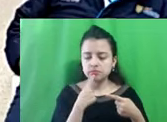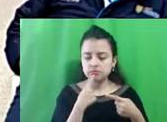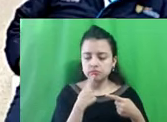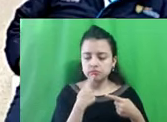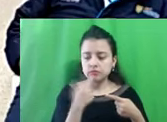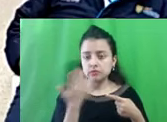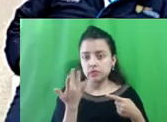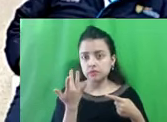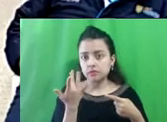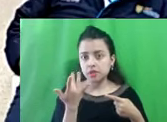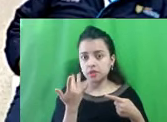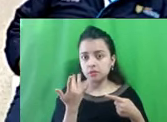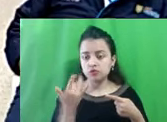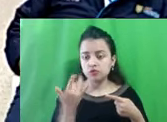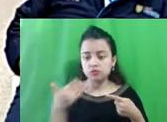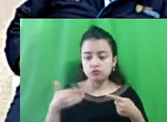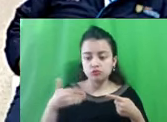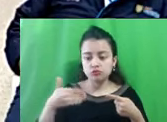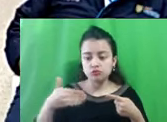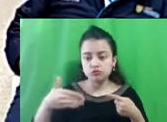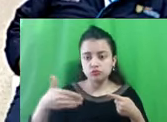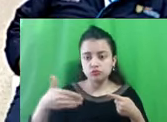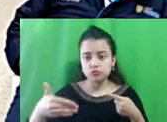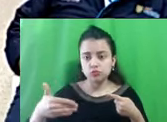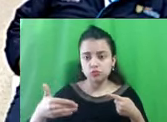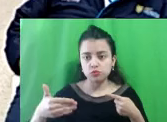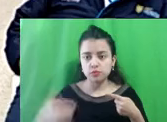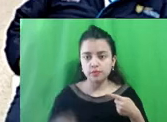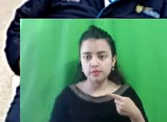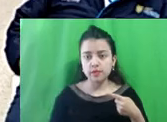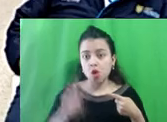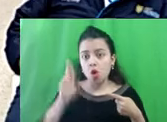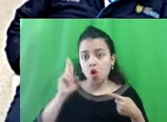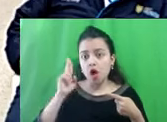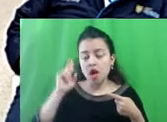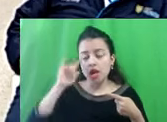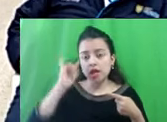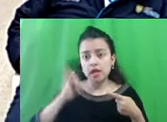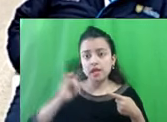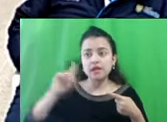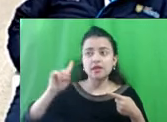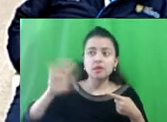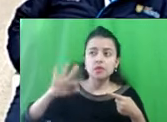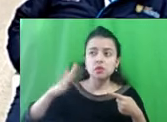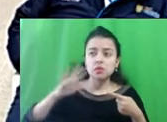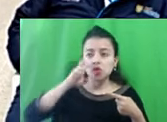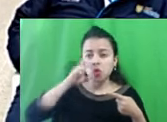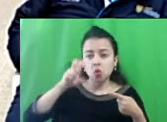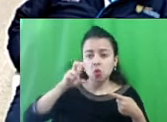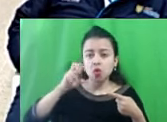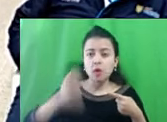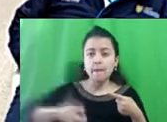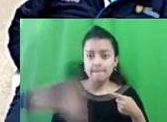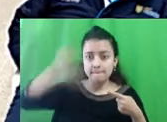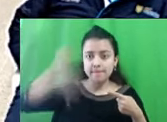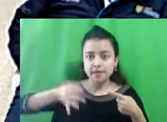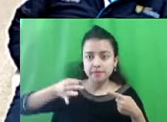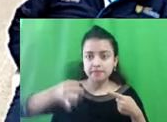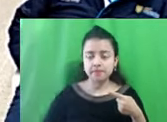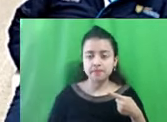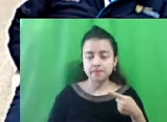Petar Cartagenita. Creemos nosotros que se va a estar entregando más o menos en junio o julio, iniciando una puesta en marcha para